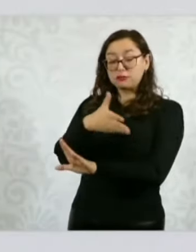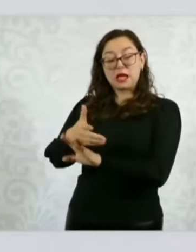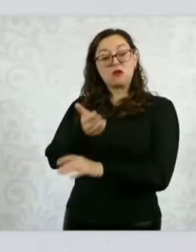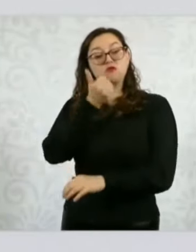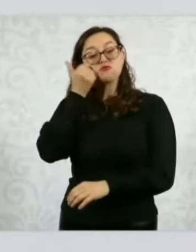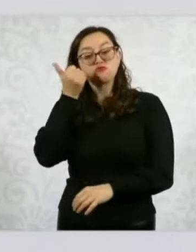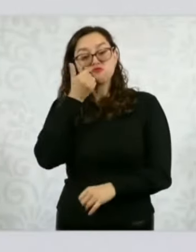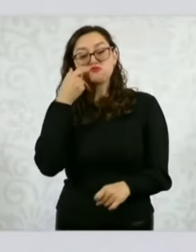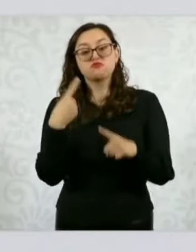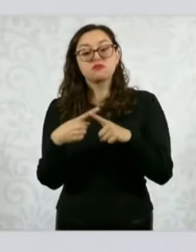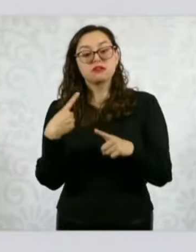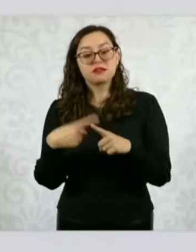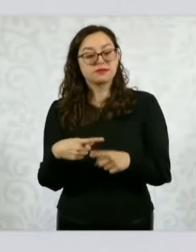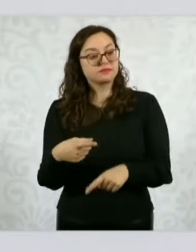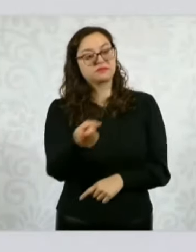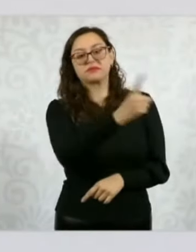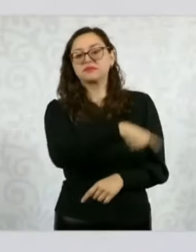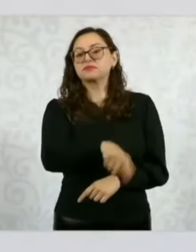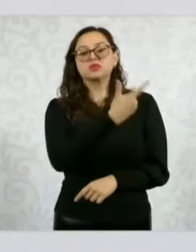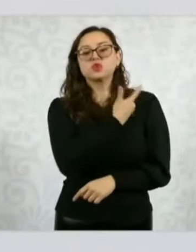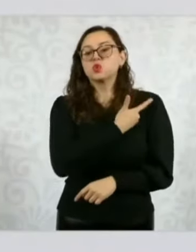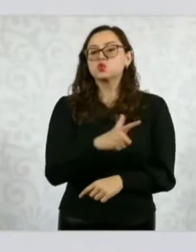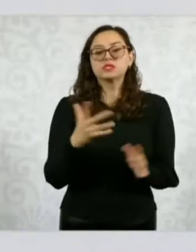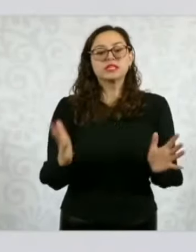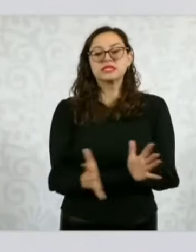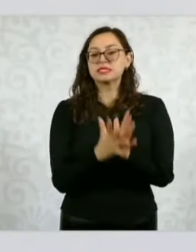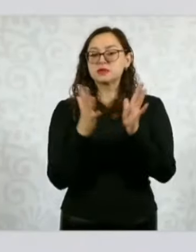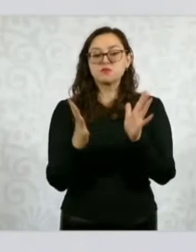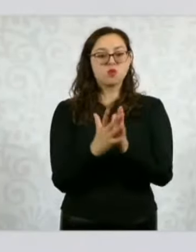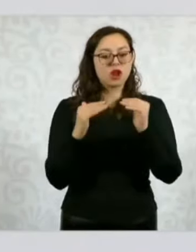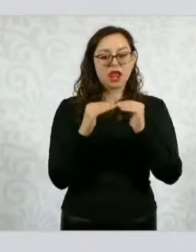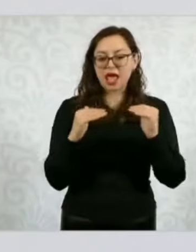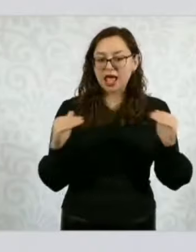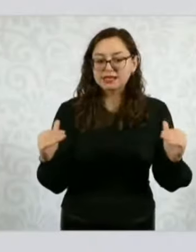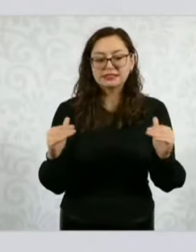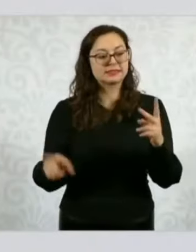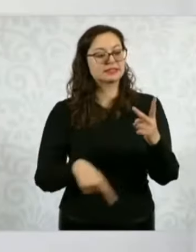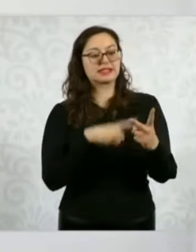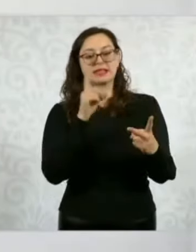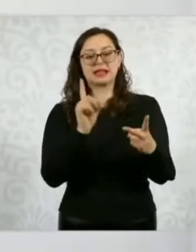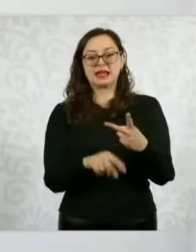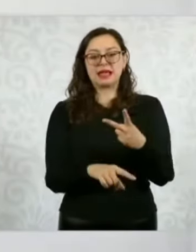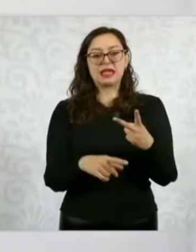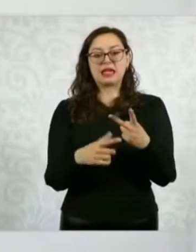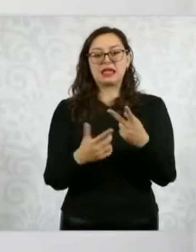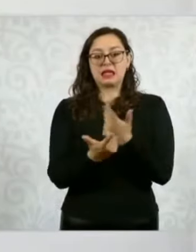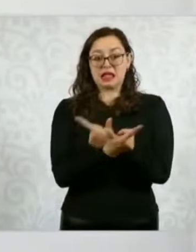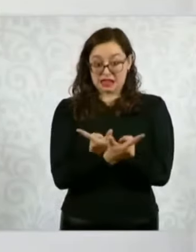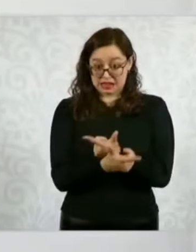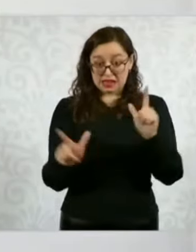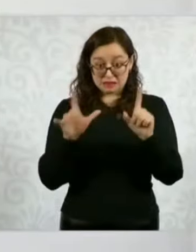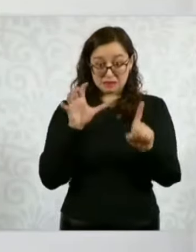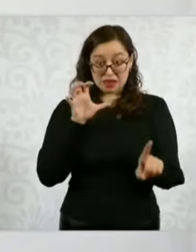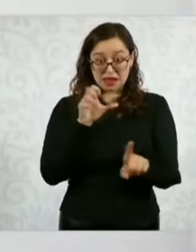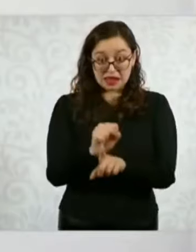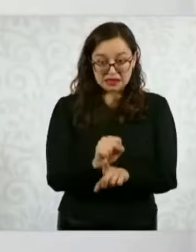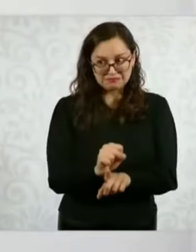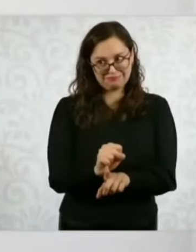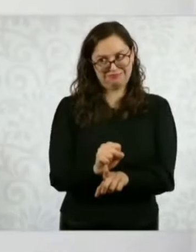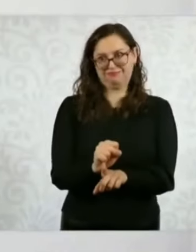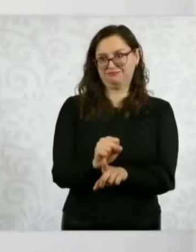los que consideraban que la libertad iba a llevar a una situación